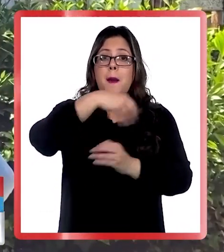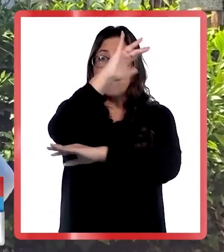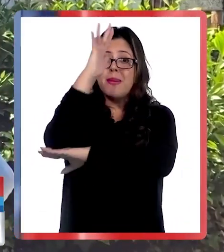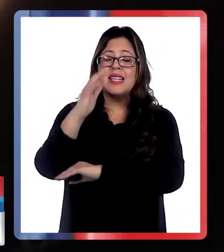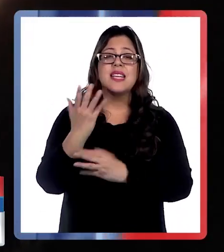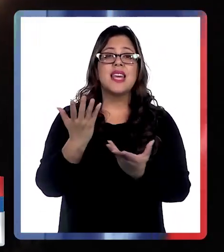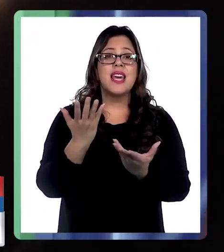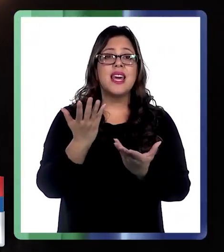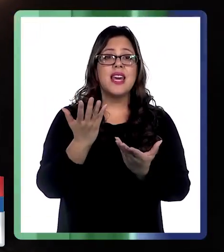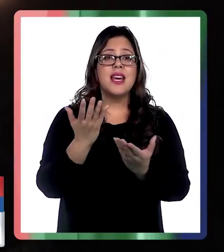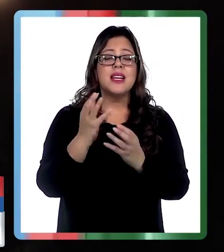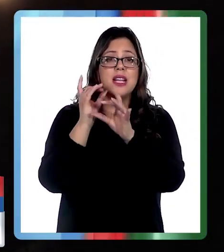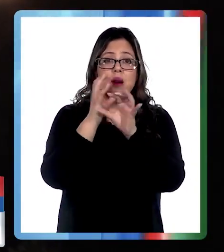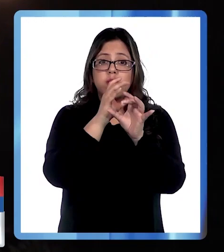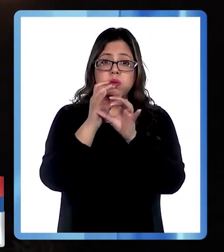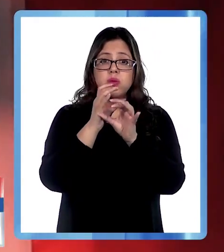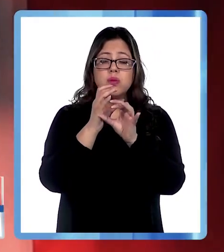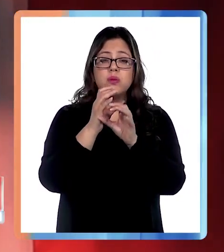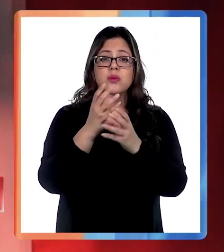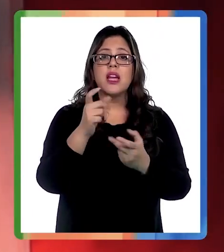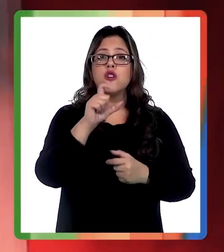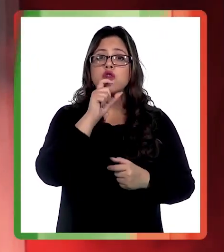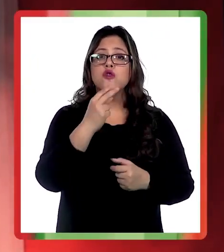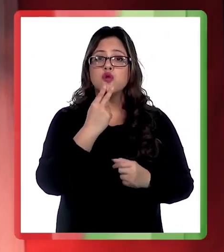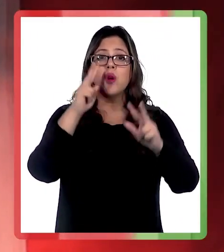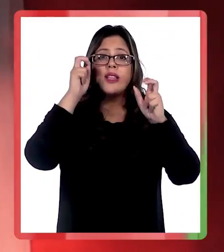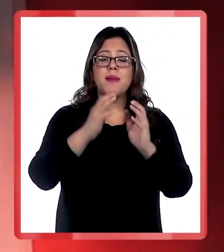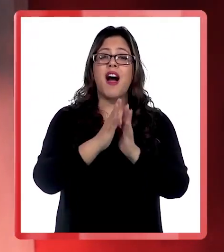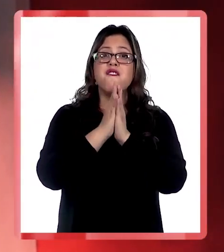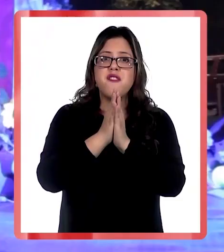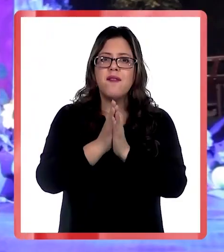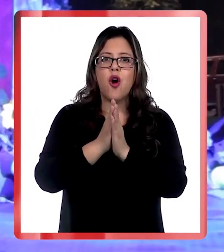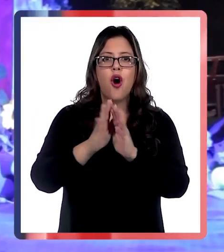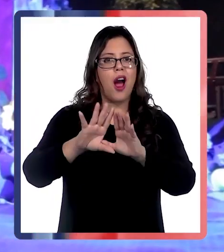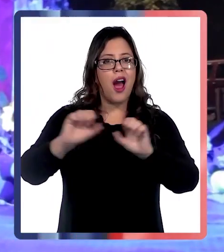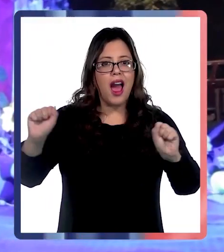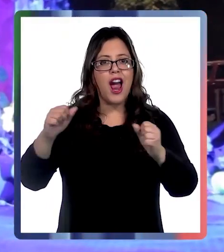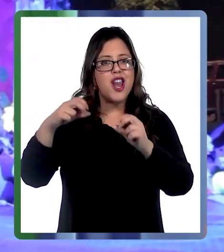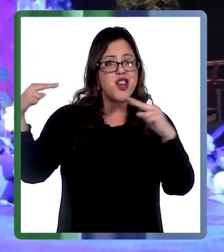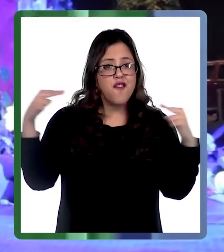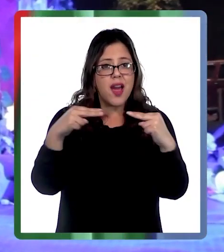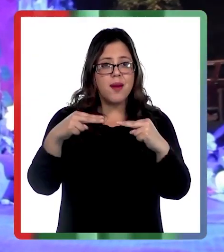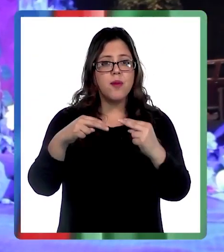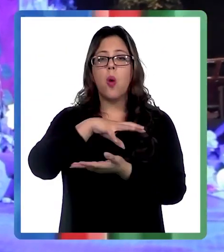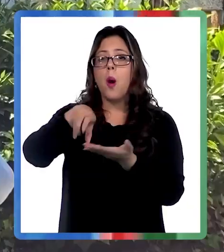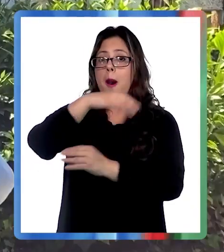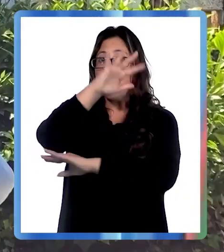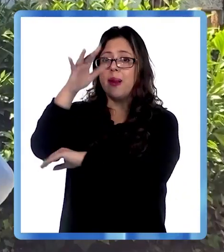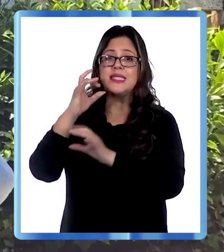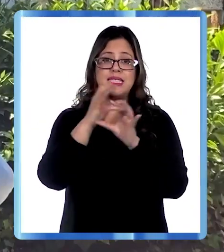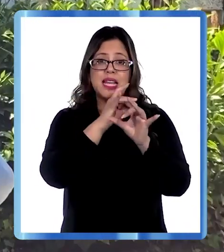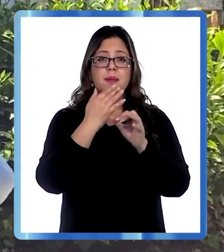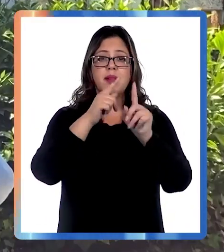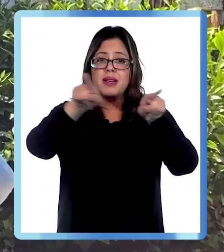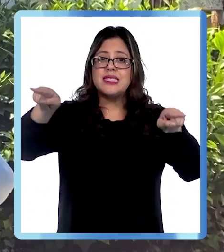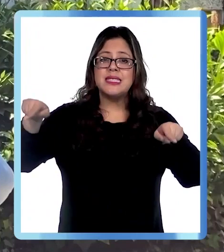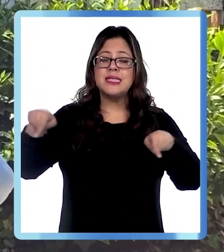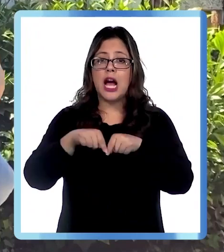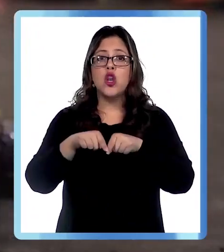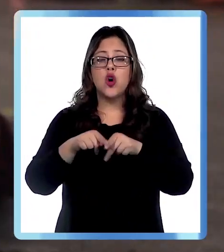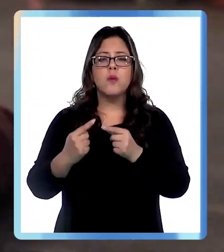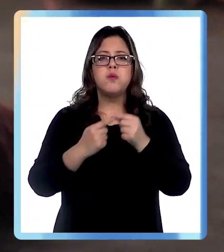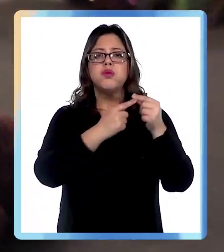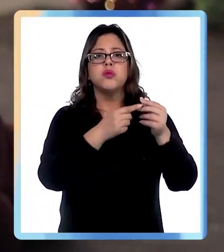19 de noviembre a las 17 horas 5 de la tarde en la plaza de Constitución a la hra favor concedido nos